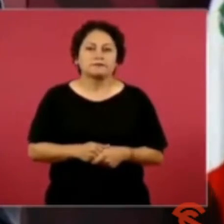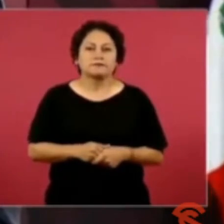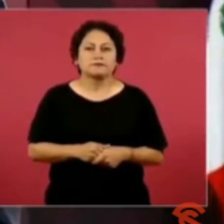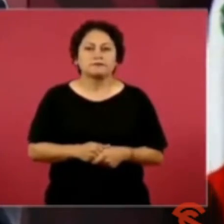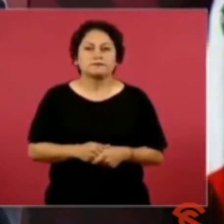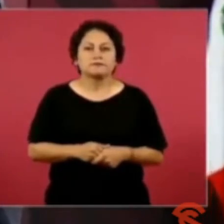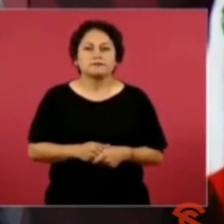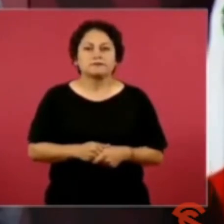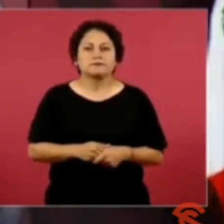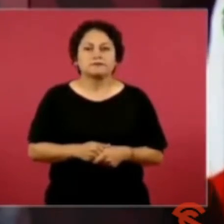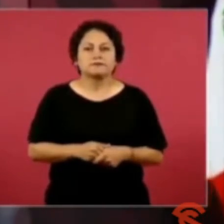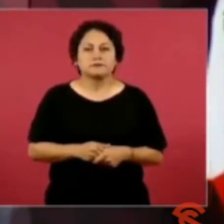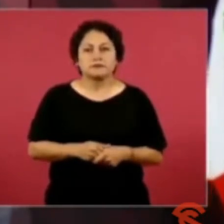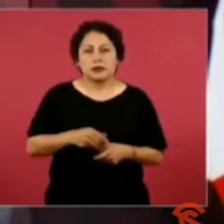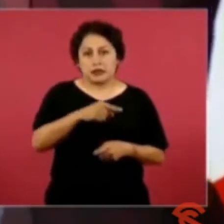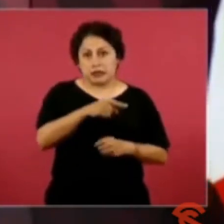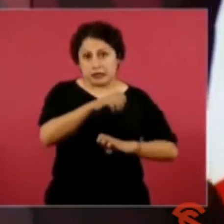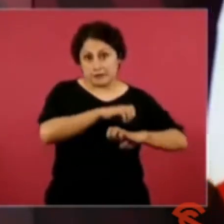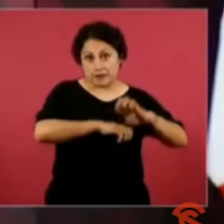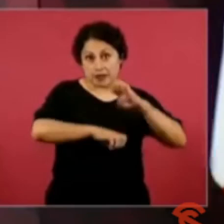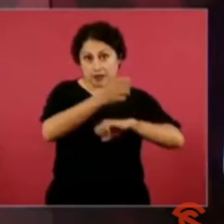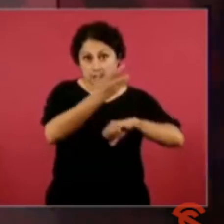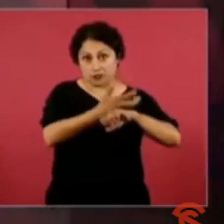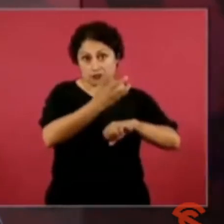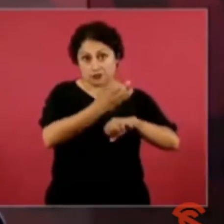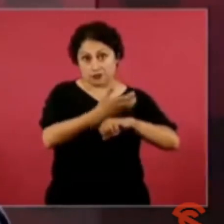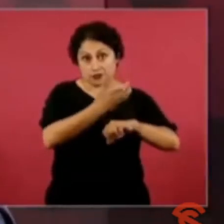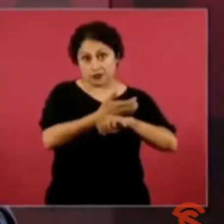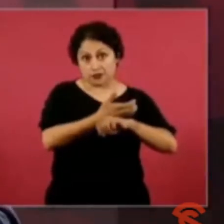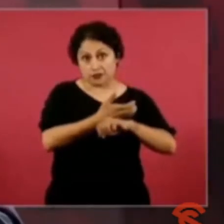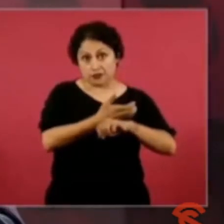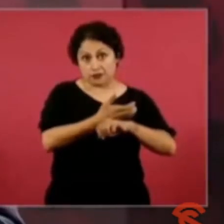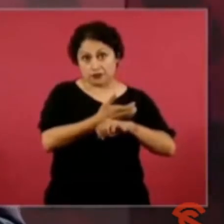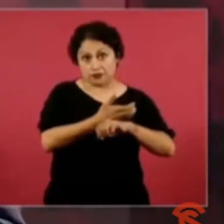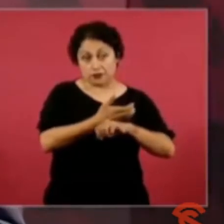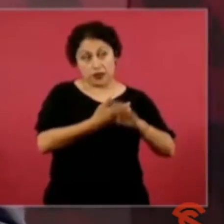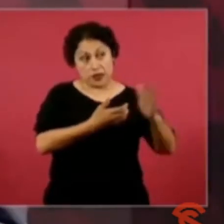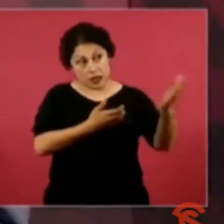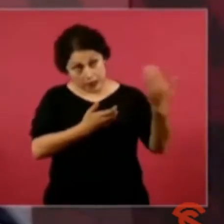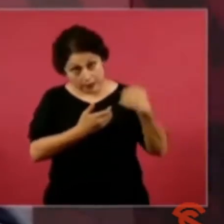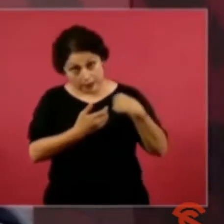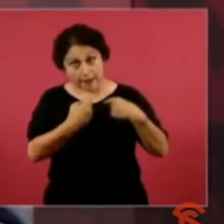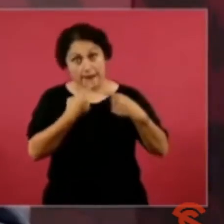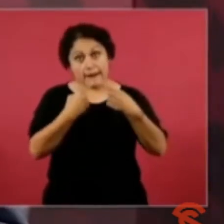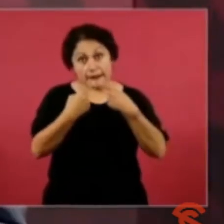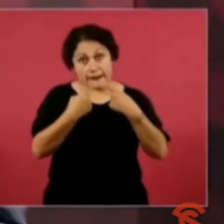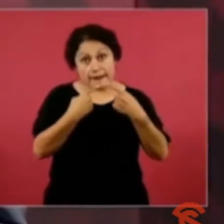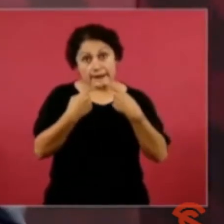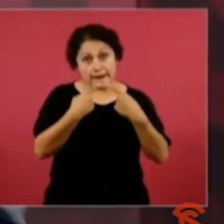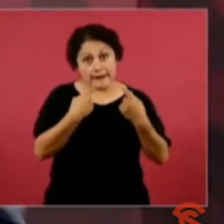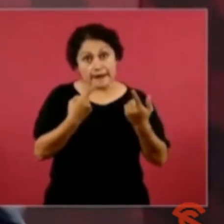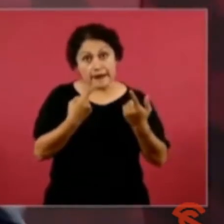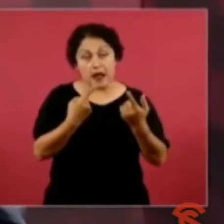con el embajador de Estados Unidos. Ah, entonces para que no sea solo con un país,